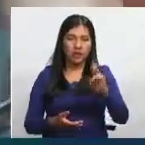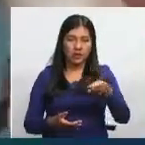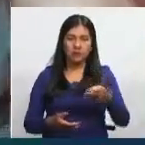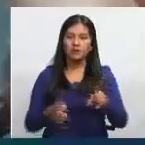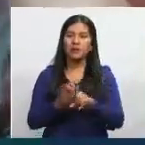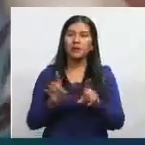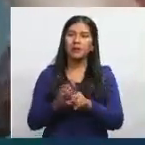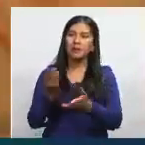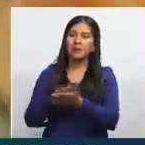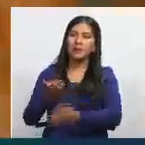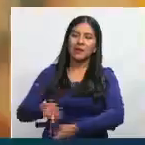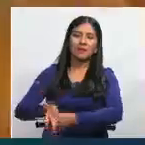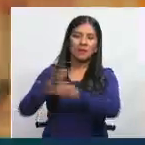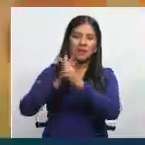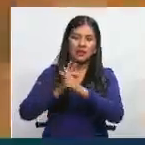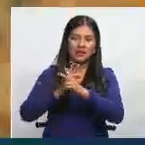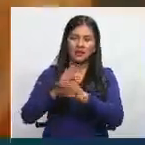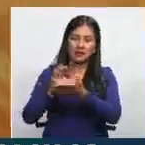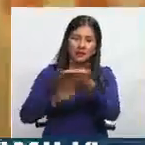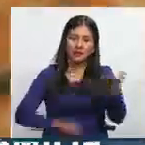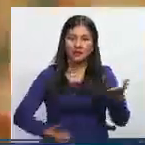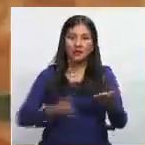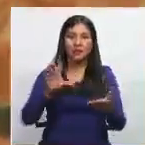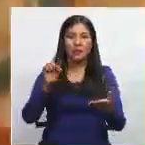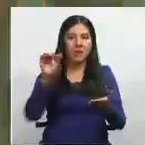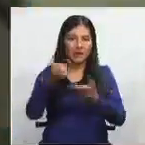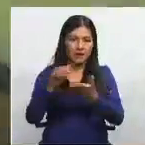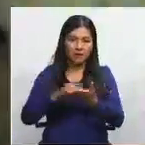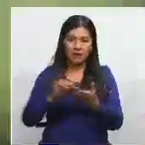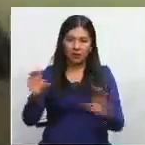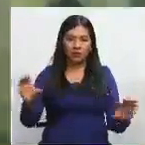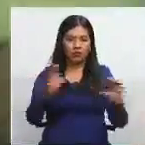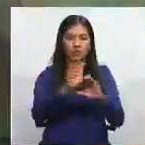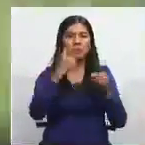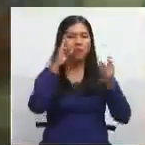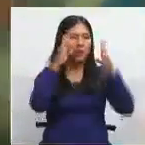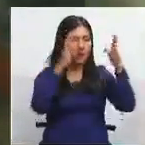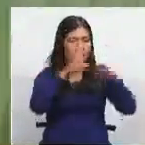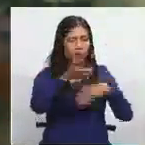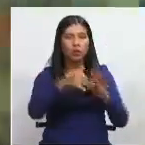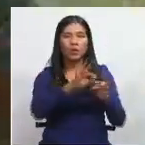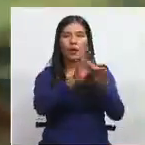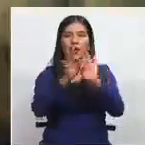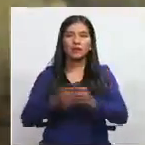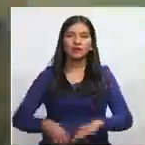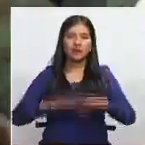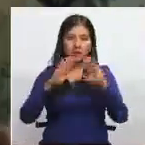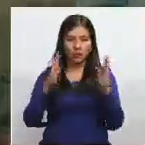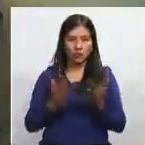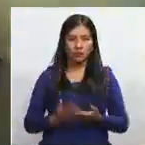de bolivianos del crédito del Banco Visa para atender la refacción de las unidades educativas.